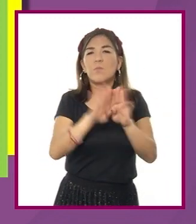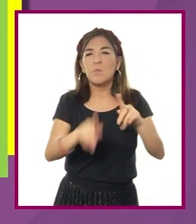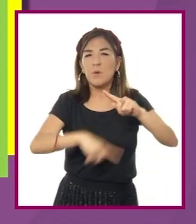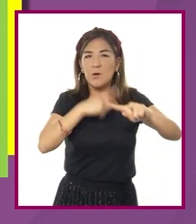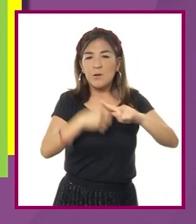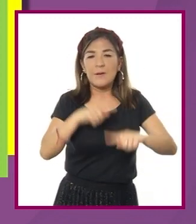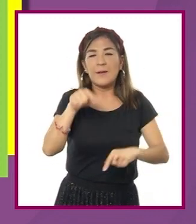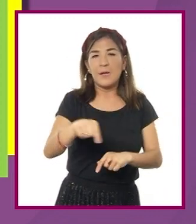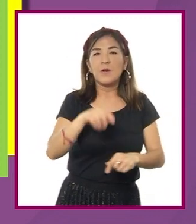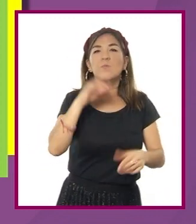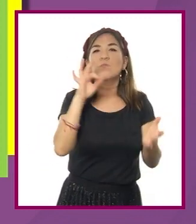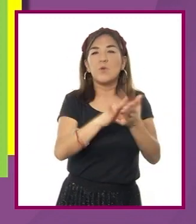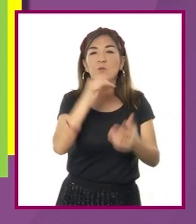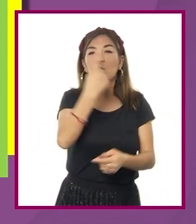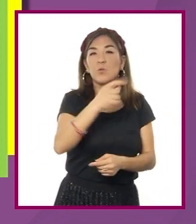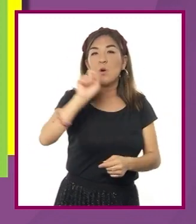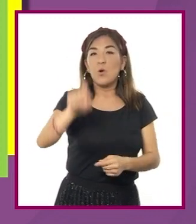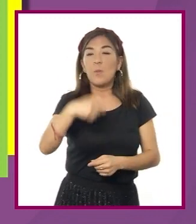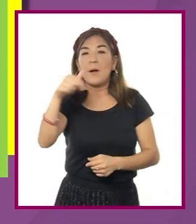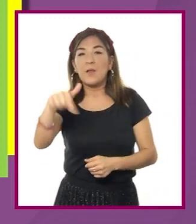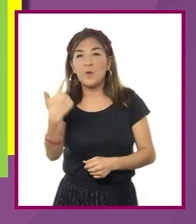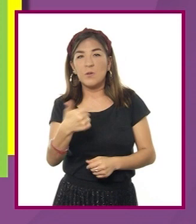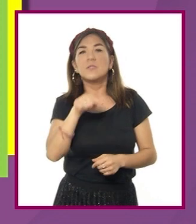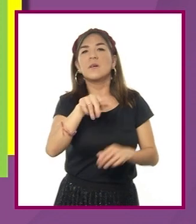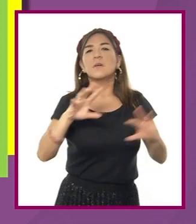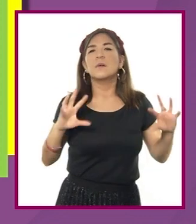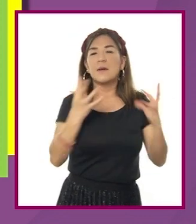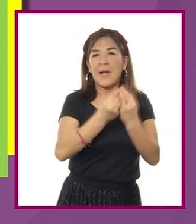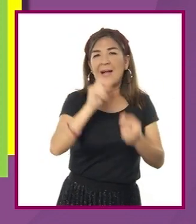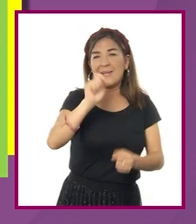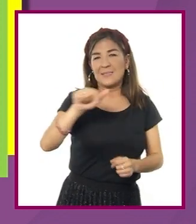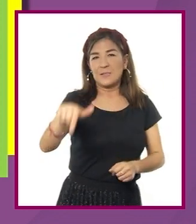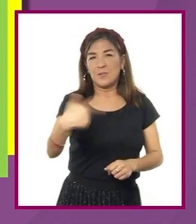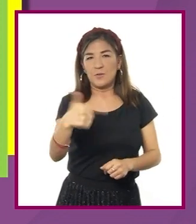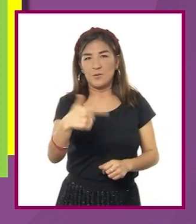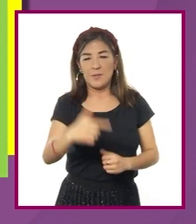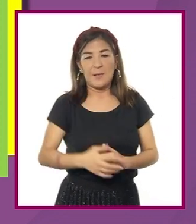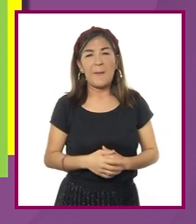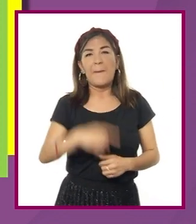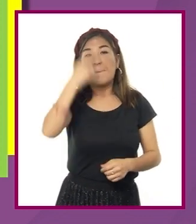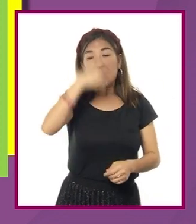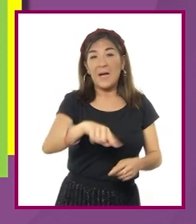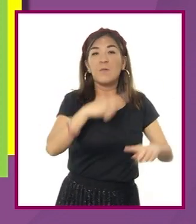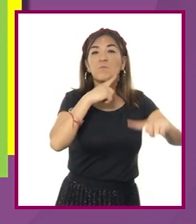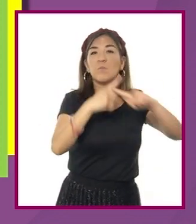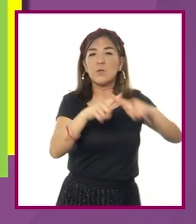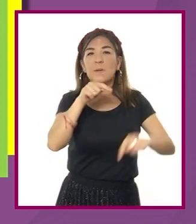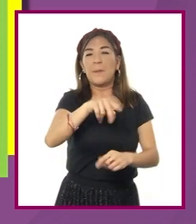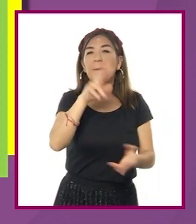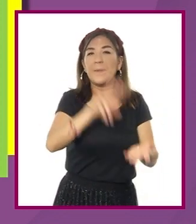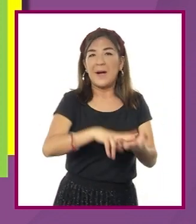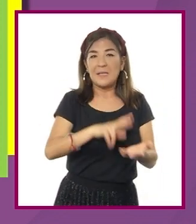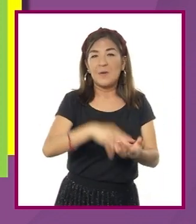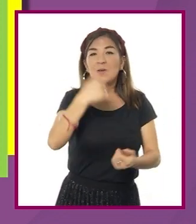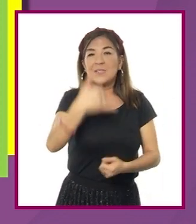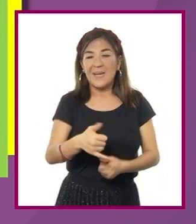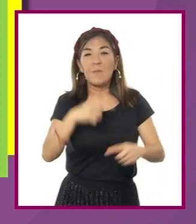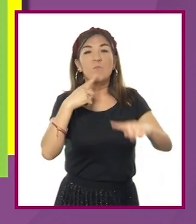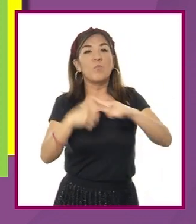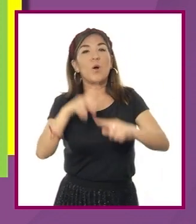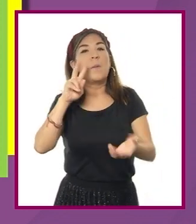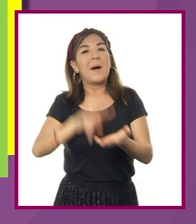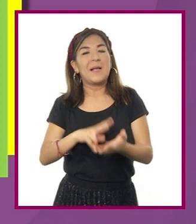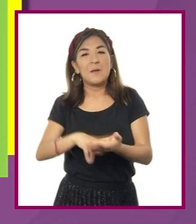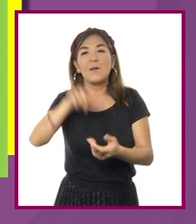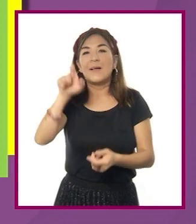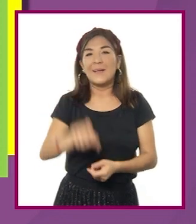en la coordenada 1,12, el producto es 12. Para la multiplicación del valor de y por el valor de x en